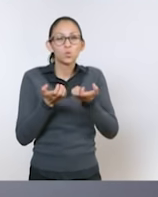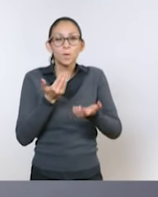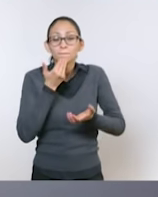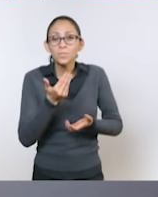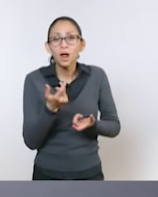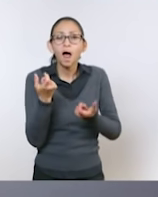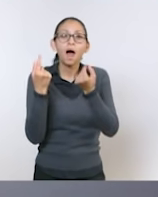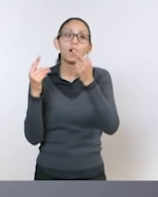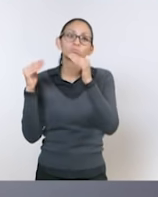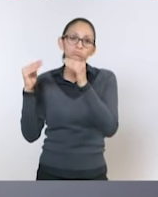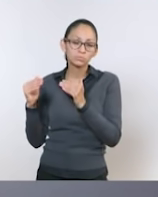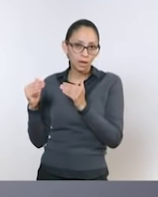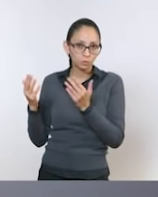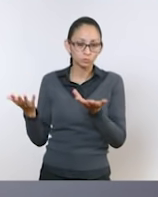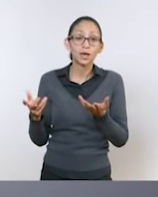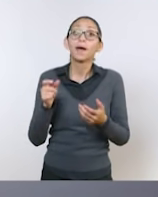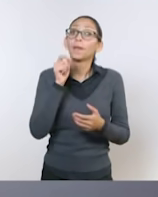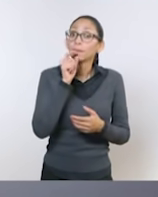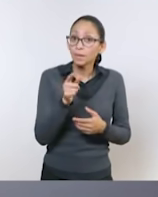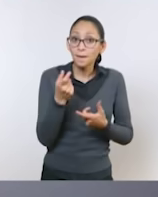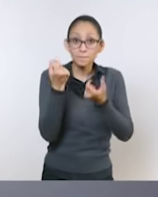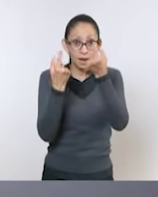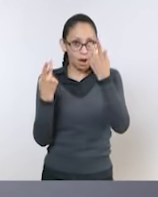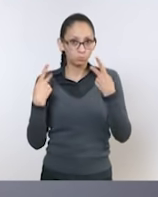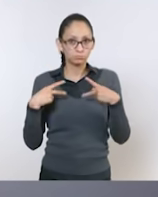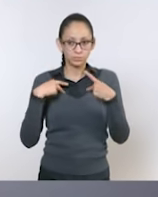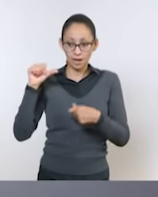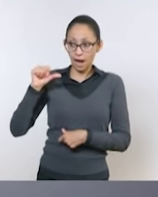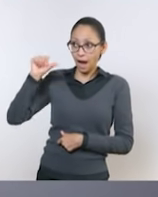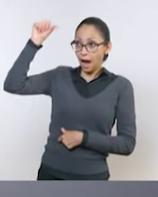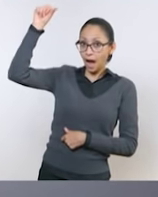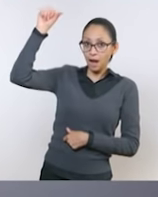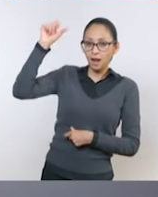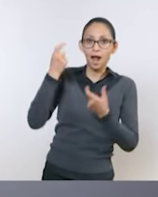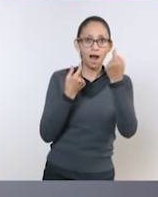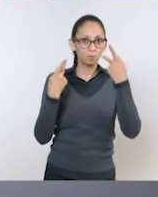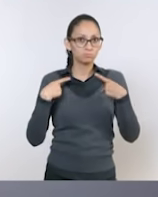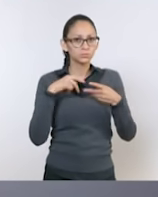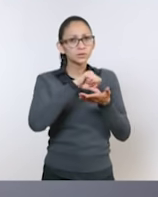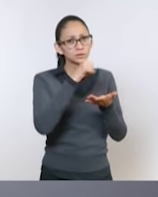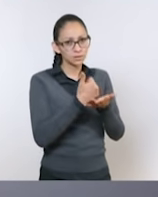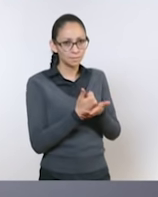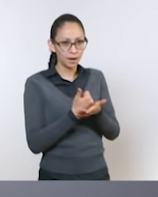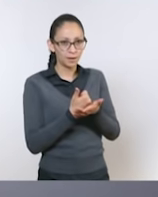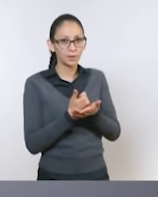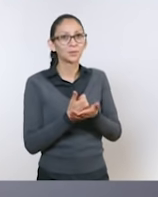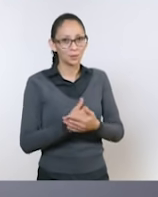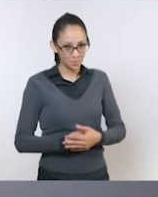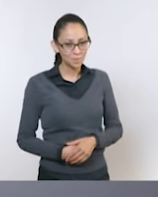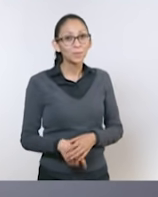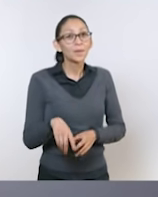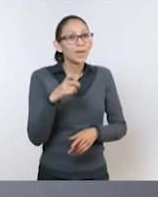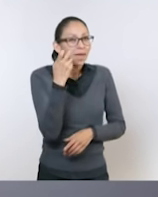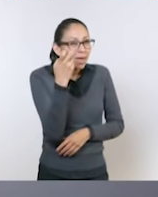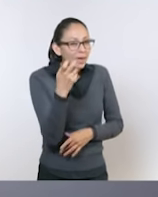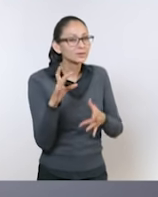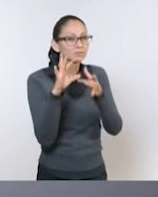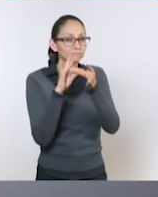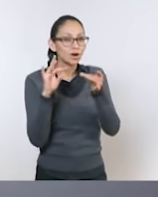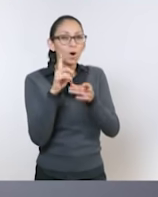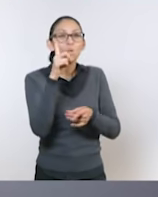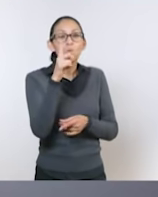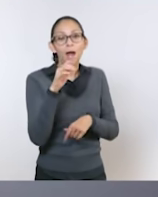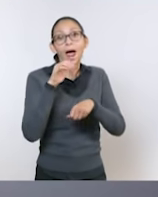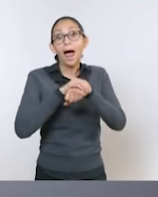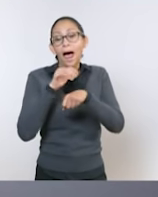más energía y mucha gente que gasta poco. Igual hay personas altas y hay personas bajas. Esto explica que